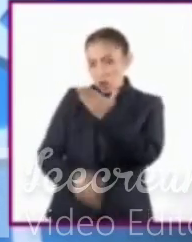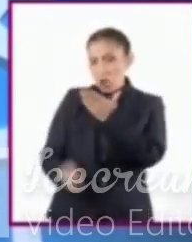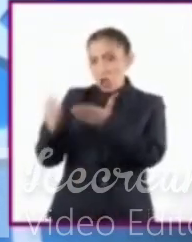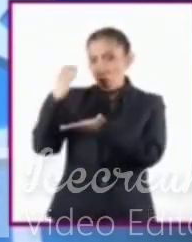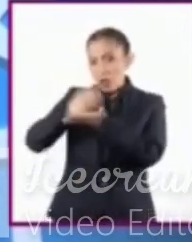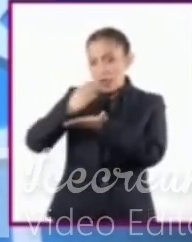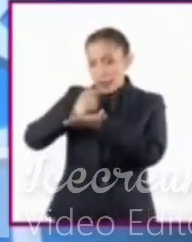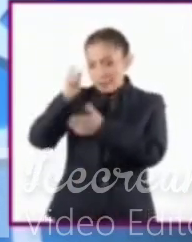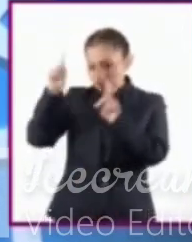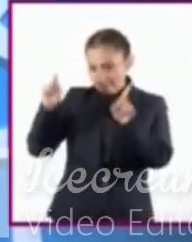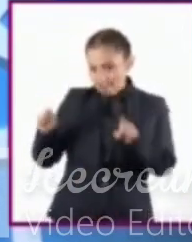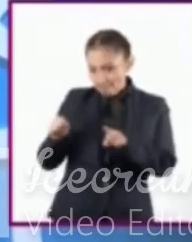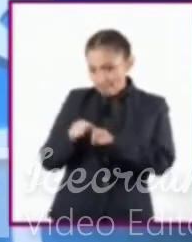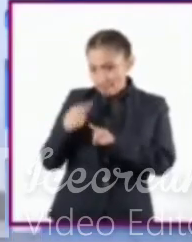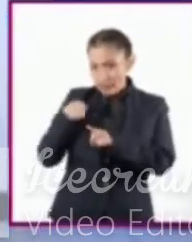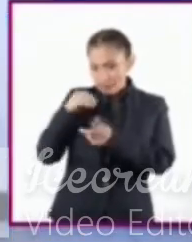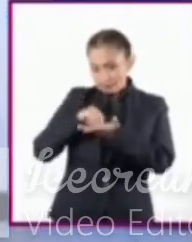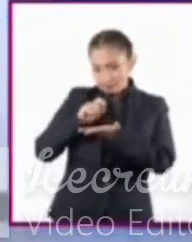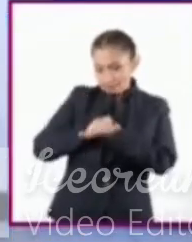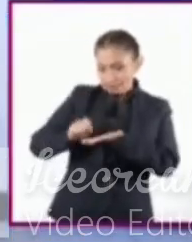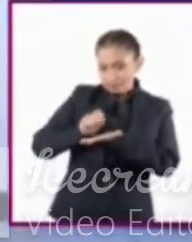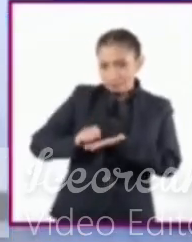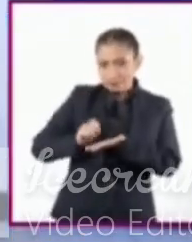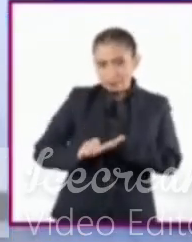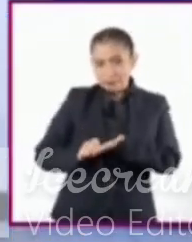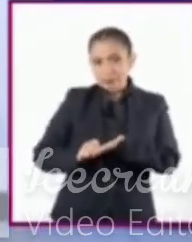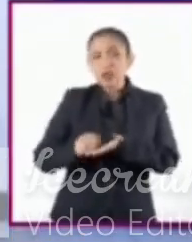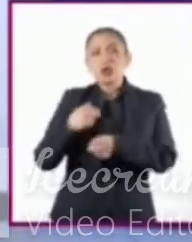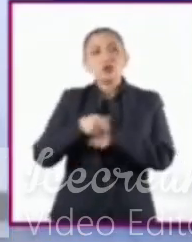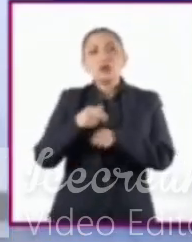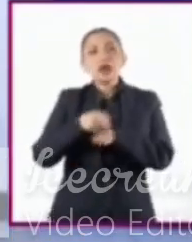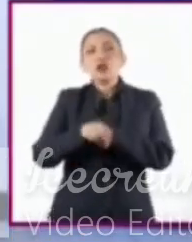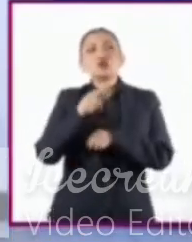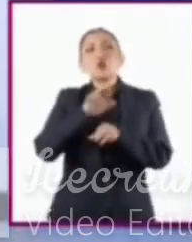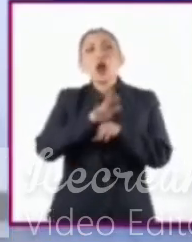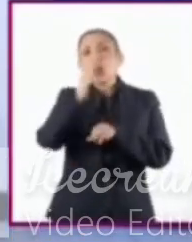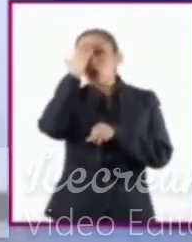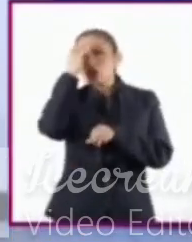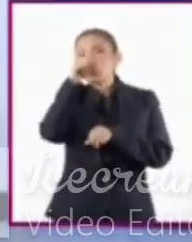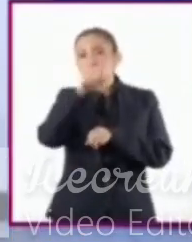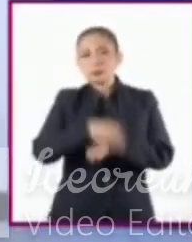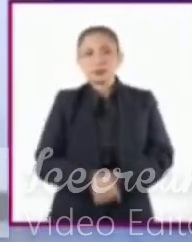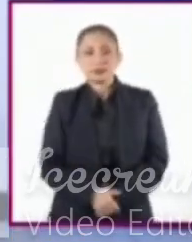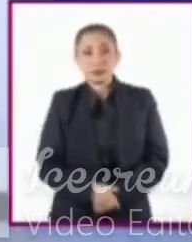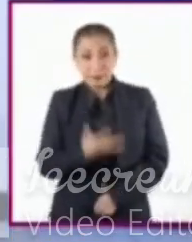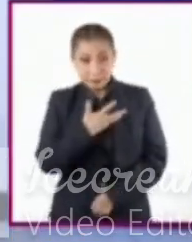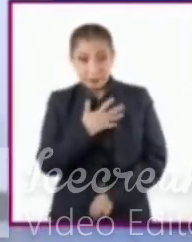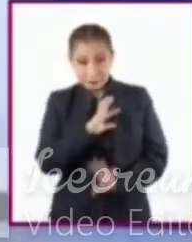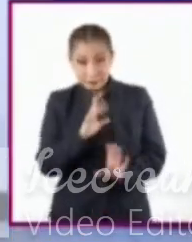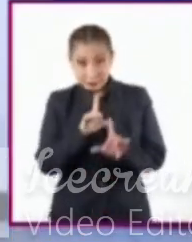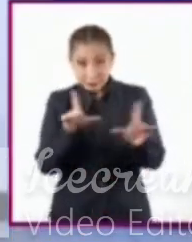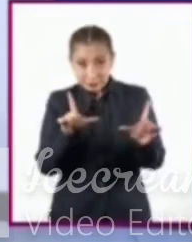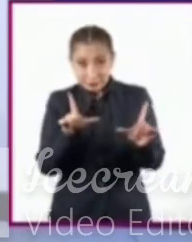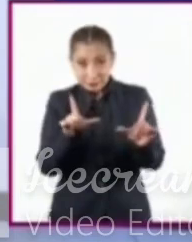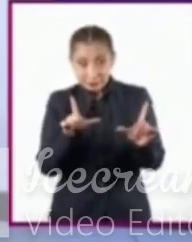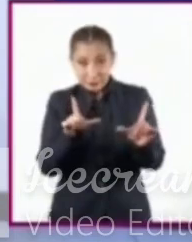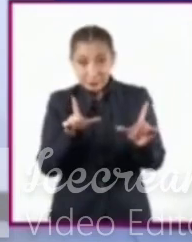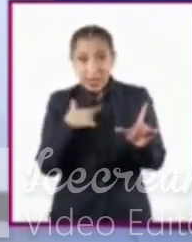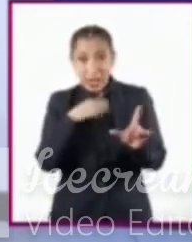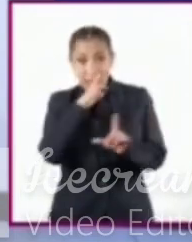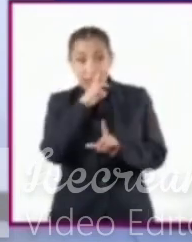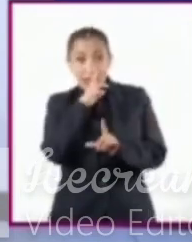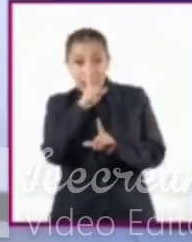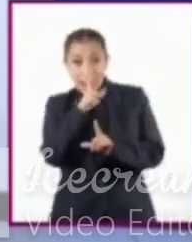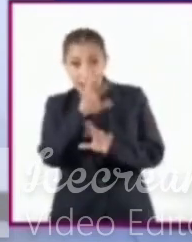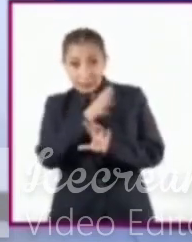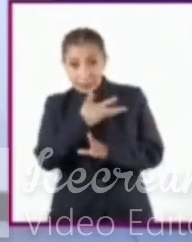las anotaciones que necesites. ¿Qué datos debes de conocer? ¿Los tienes? ¿Lograste